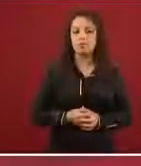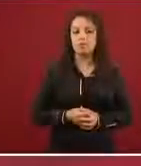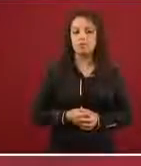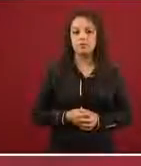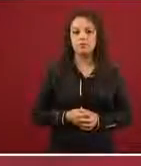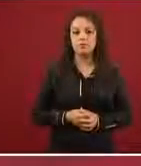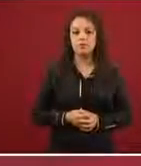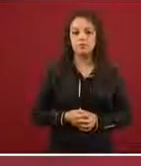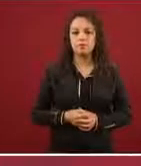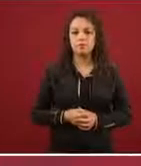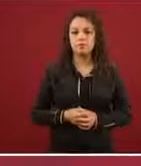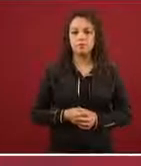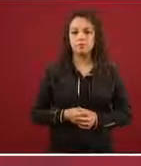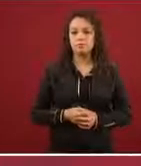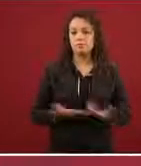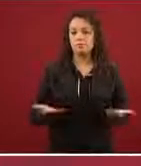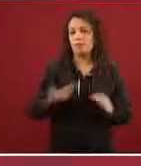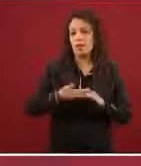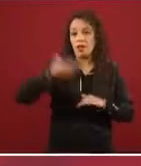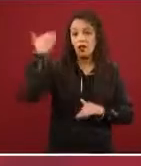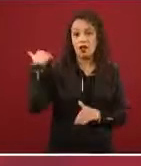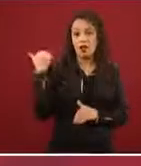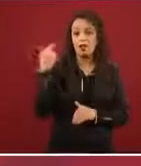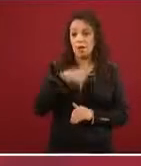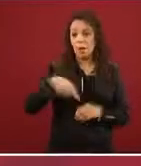ni siquiera se hablaba de corrupción,